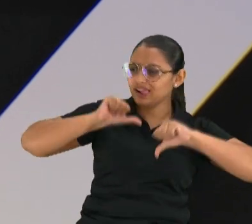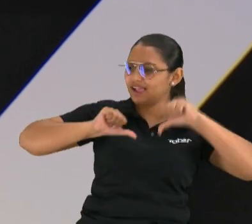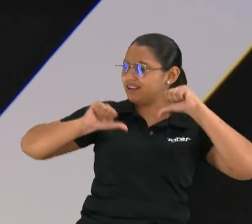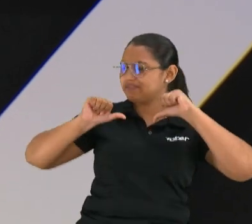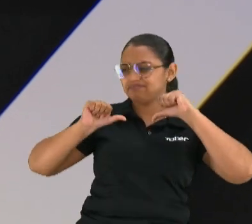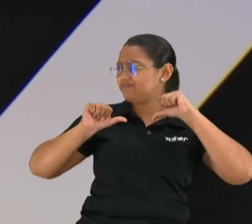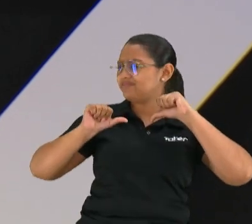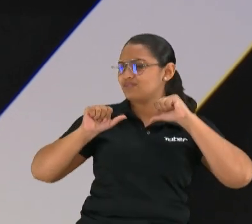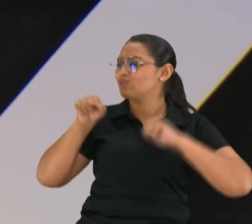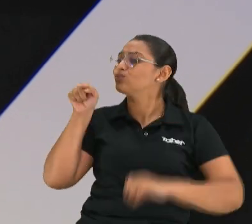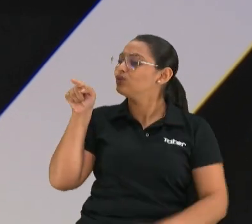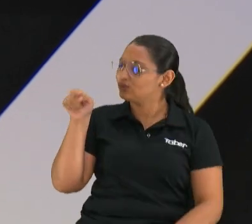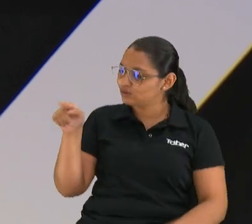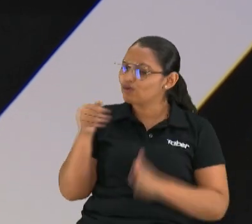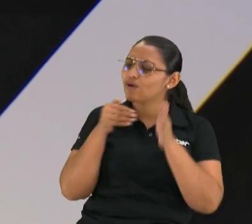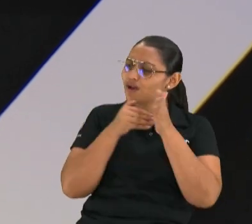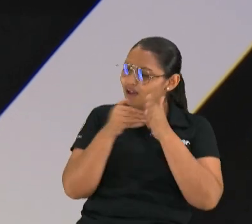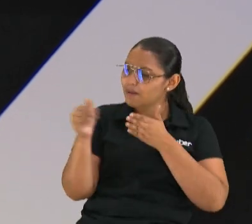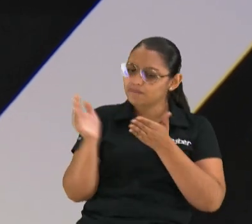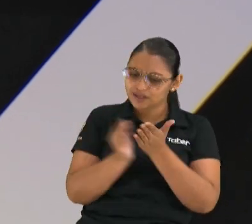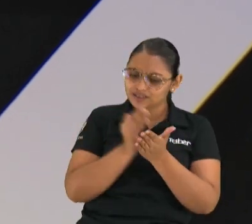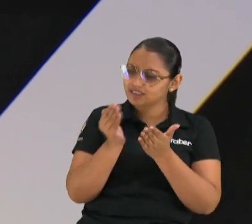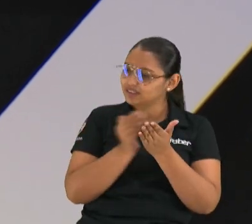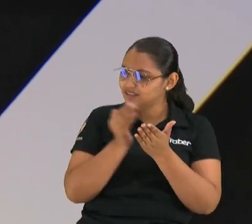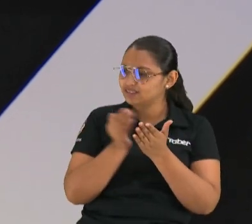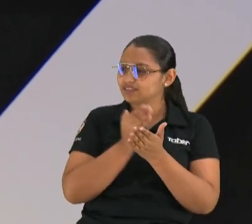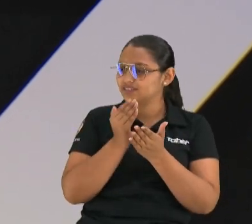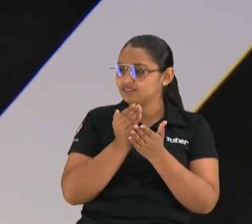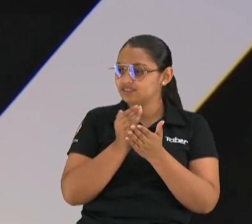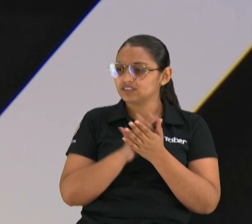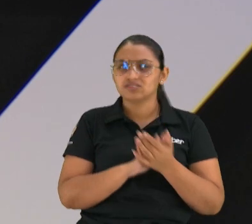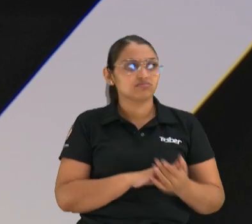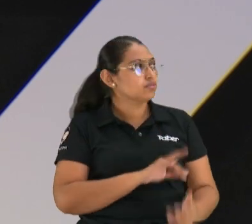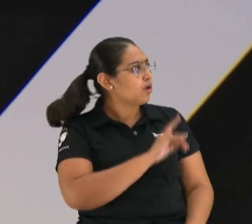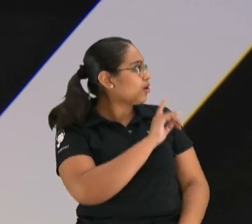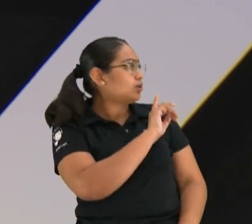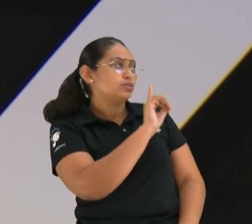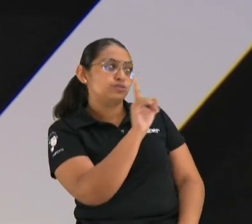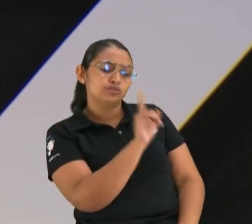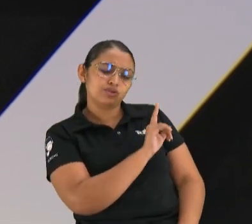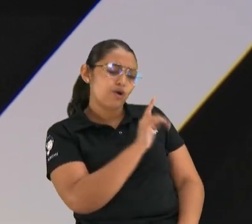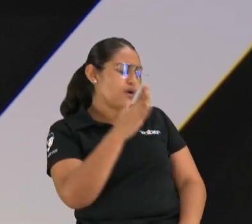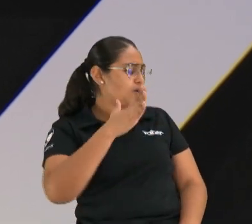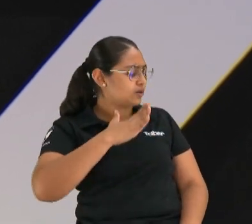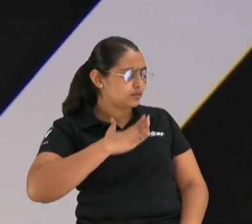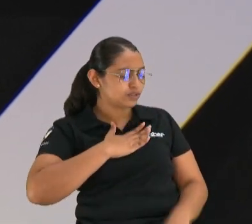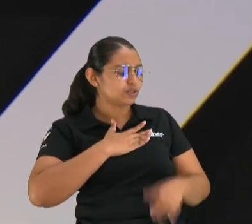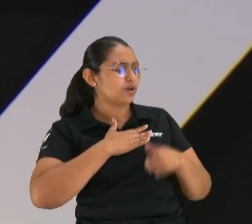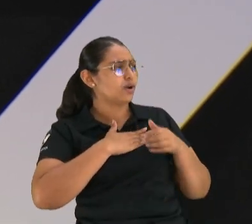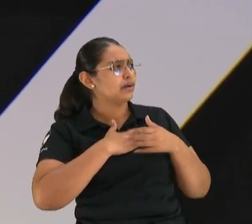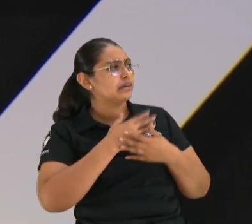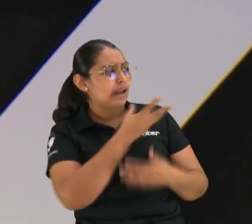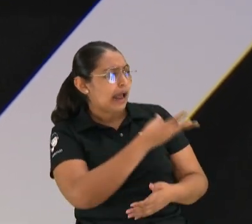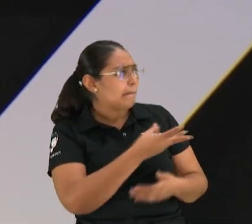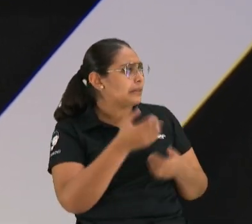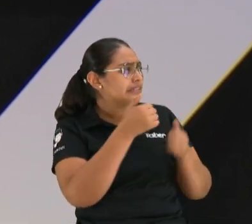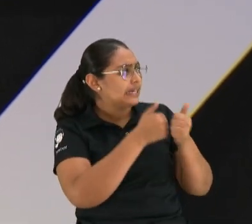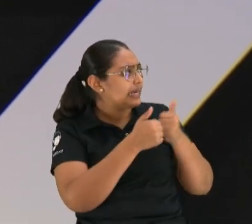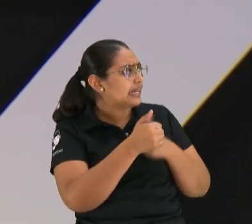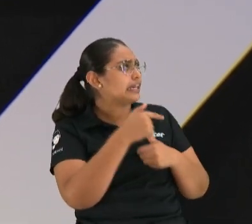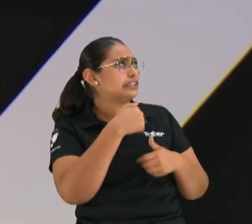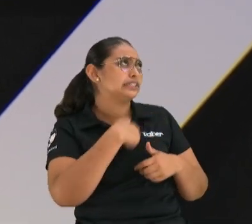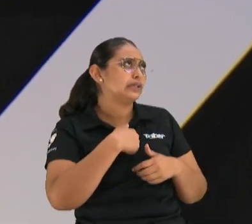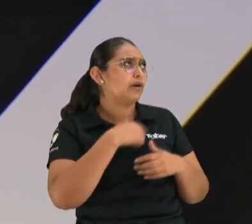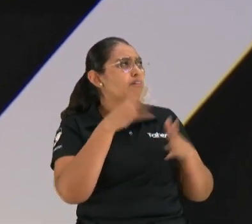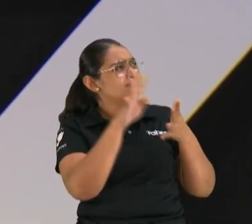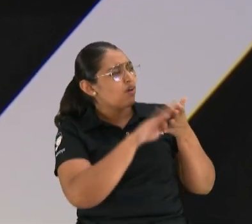ponete a estudiar no me dijo yo voy a ver la materia y la voy a batir con la mañana y yo no la llevo en la tarde otra llevo al